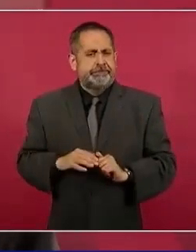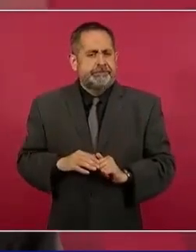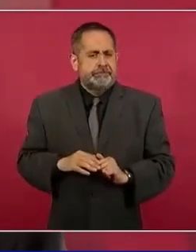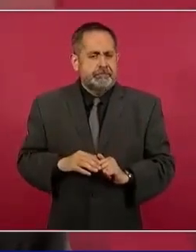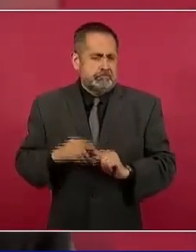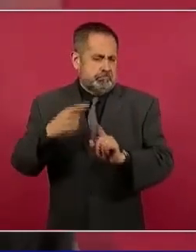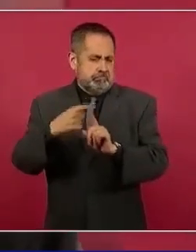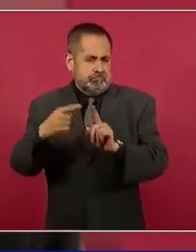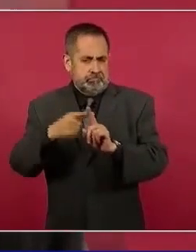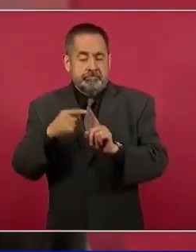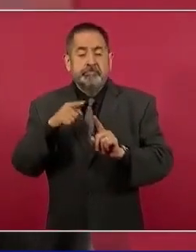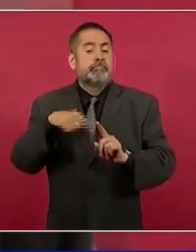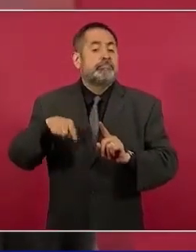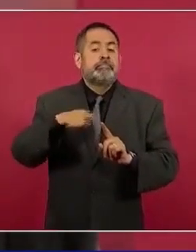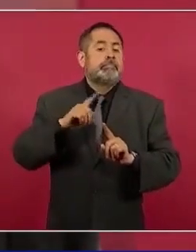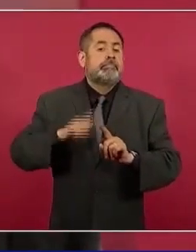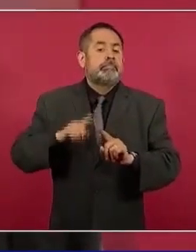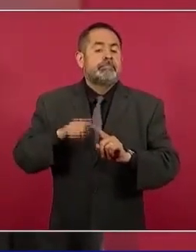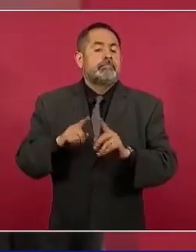intermedia